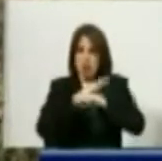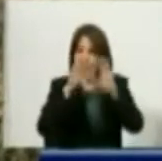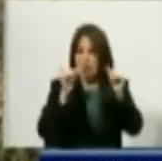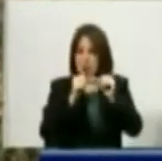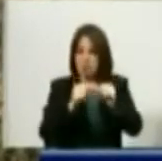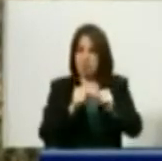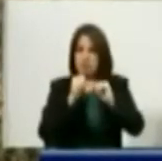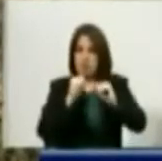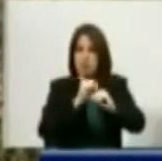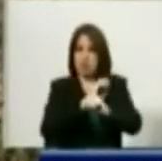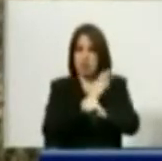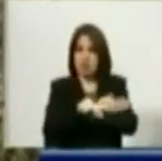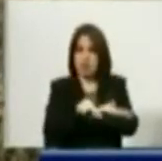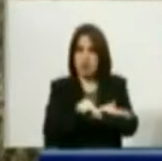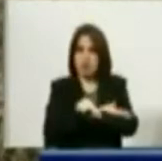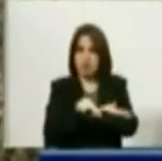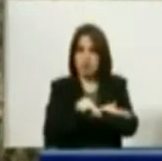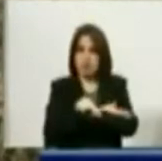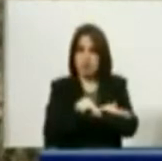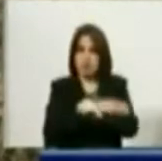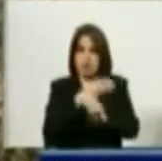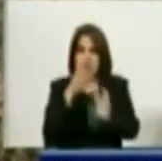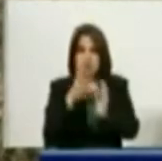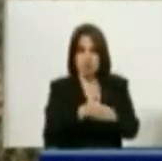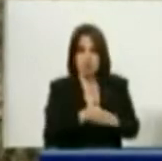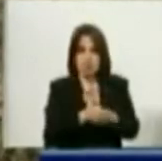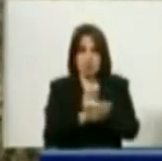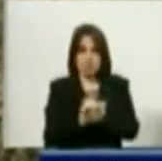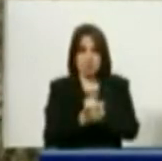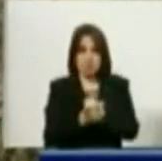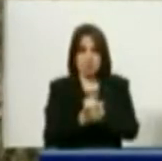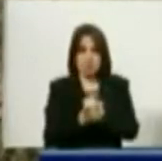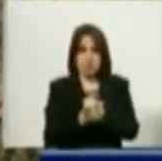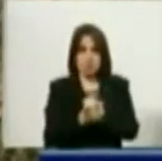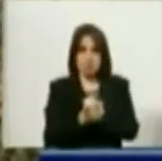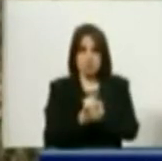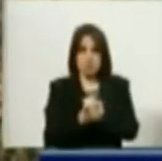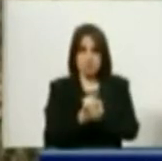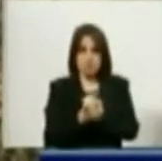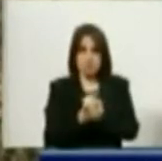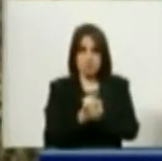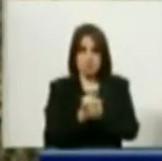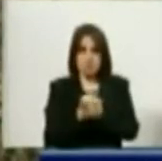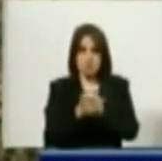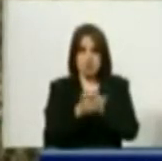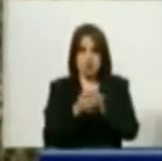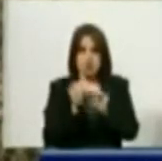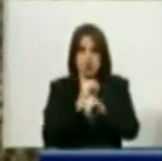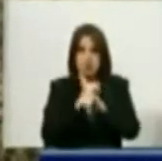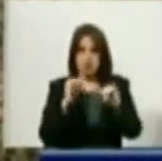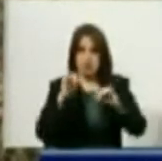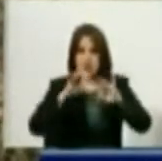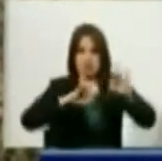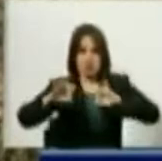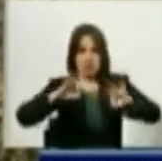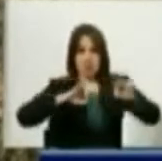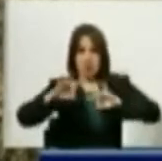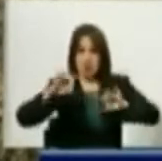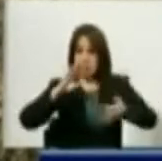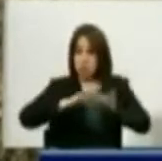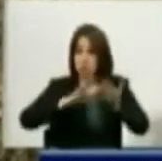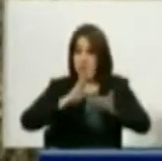salimos de de ahí del del ateneo salimos afuera